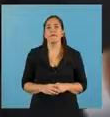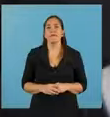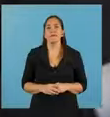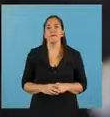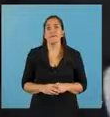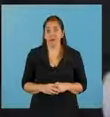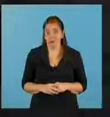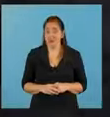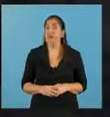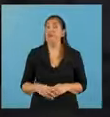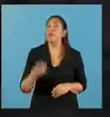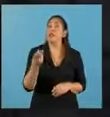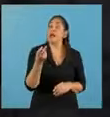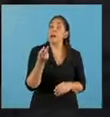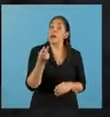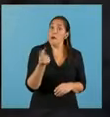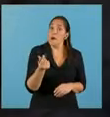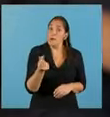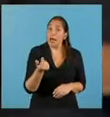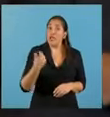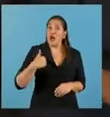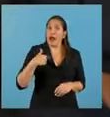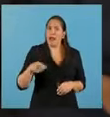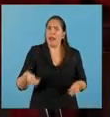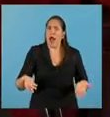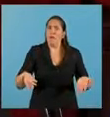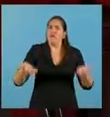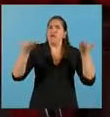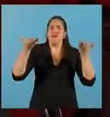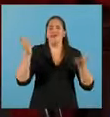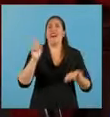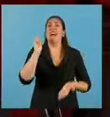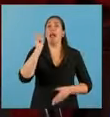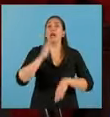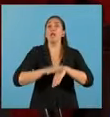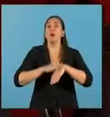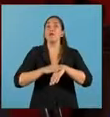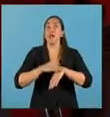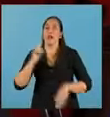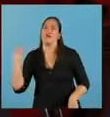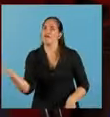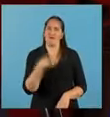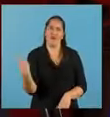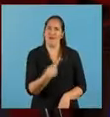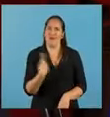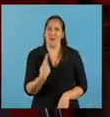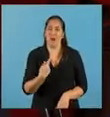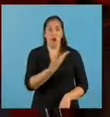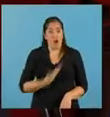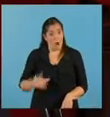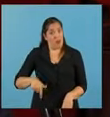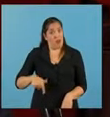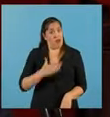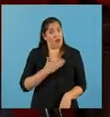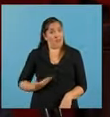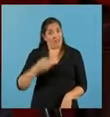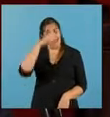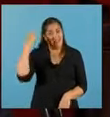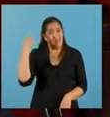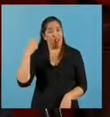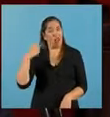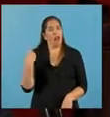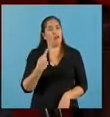Que los precios dejen de crecer en Argentina es una responsabilidad de todos. El Estado, este Gobierno Nacional, se va a poner